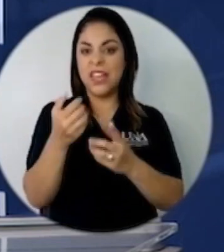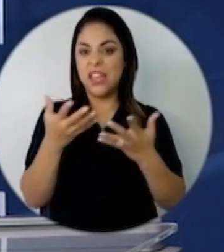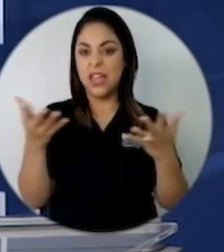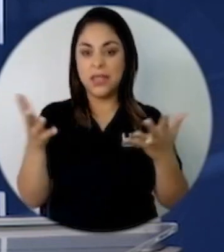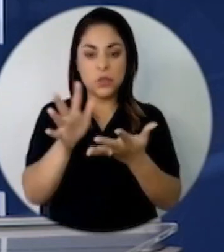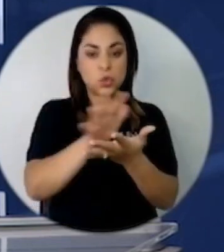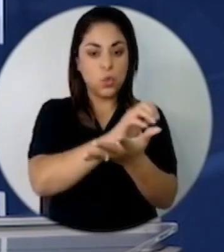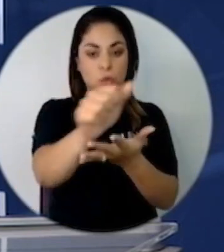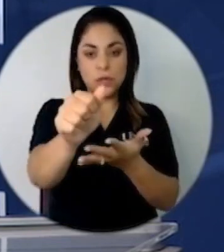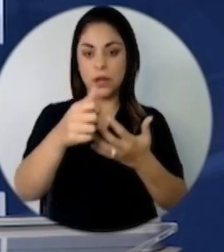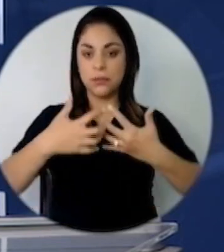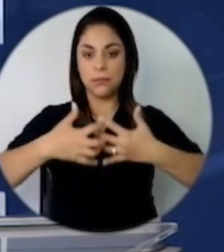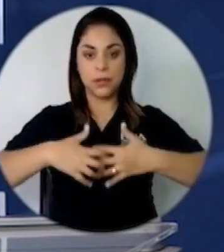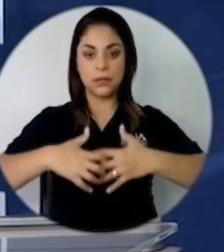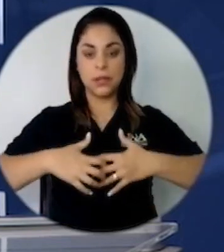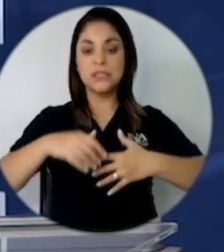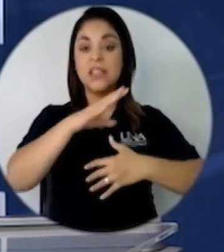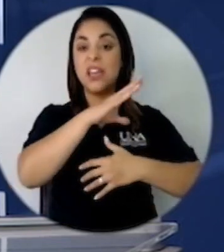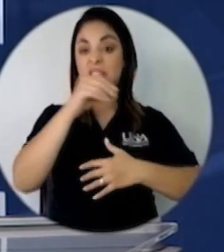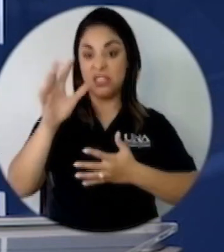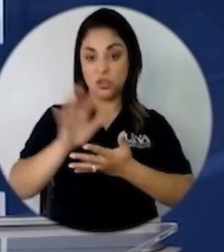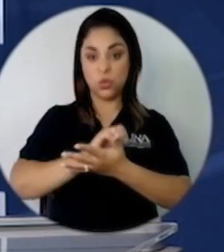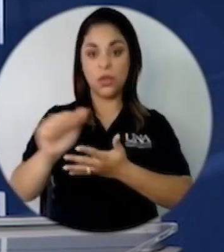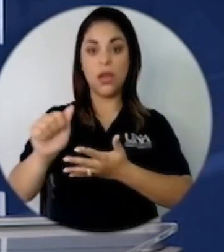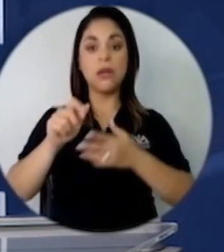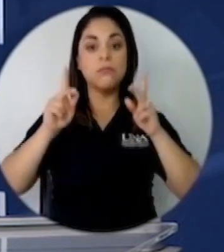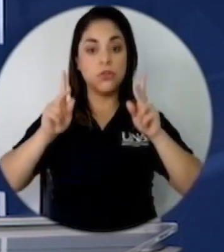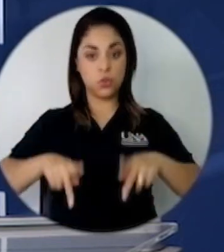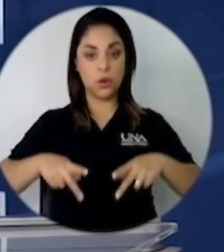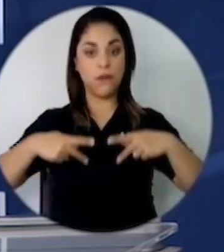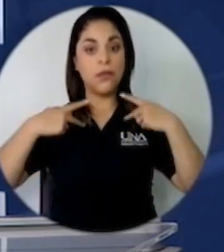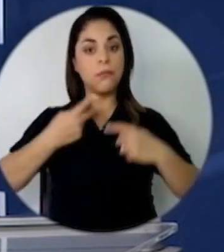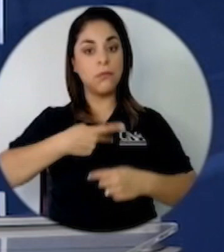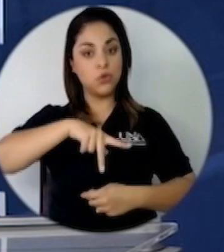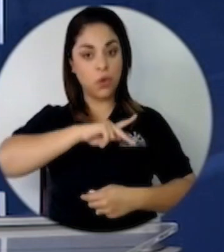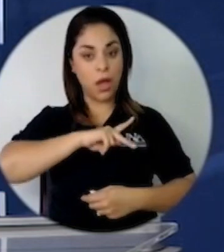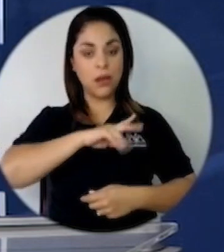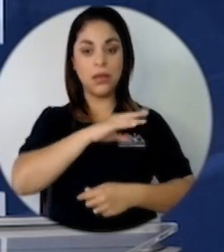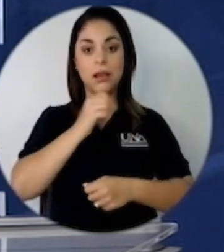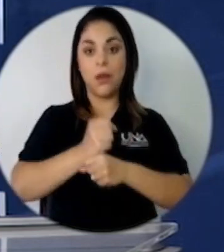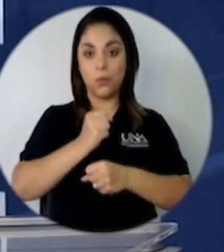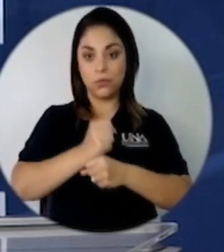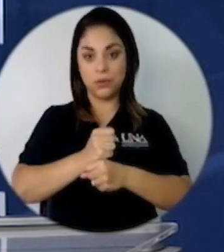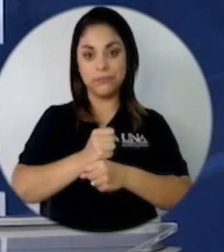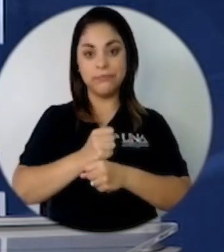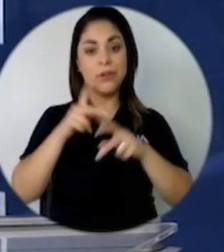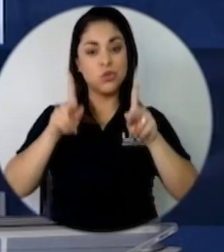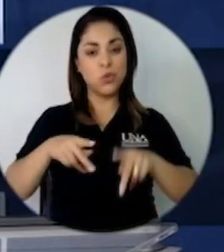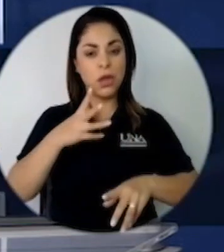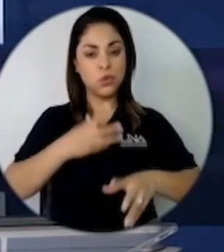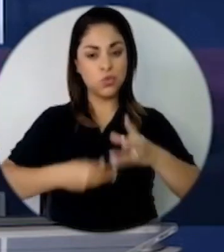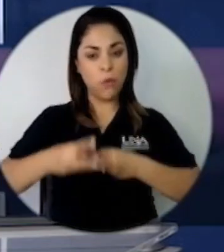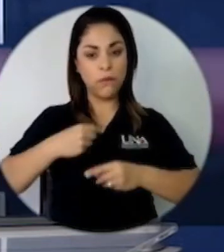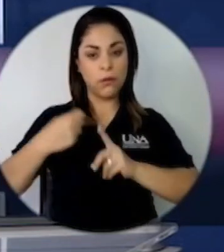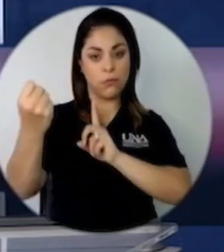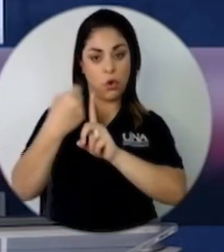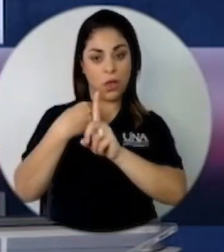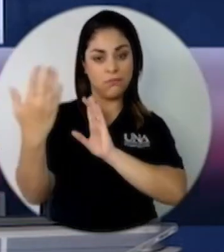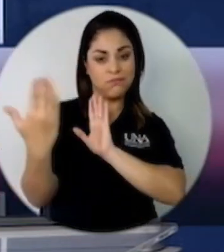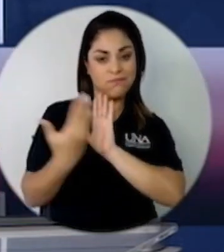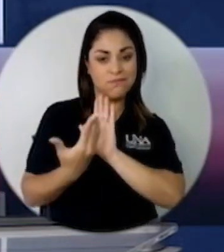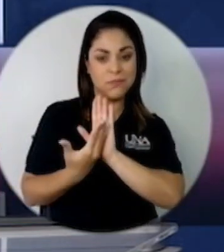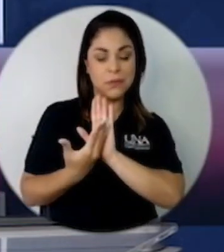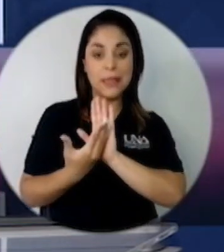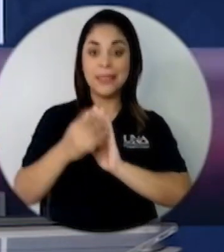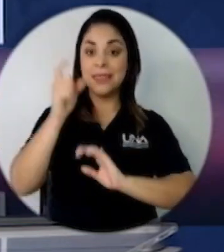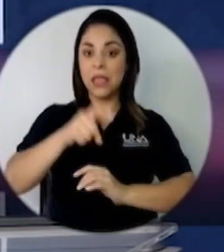que hace estragos en la vida laboral y personal de la persona que sufre este tipo de violencia. Por eso debe ser